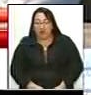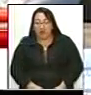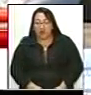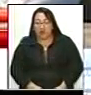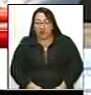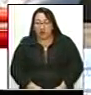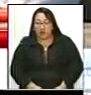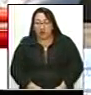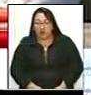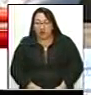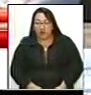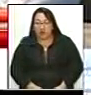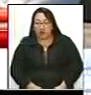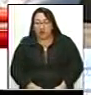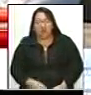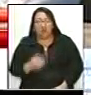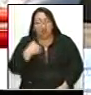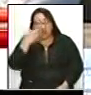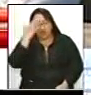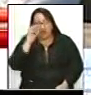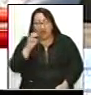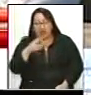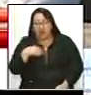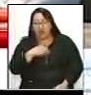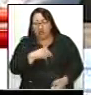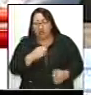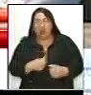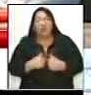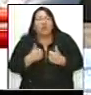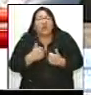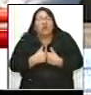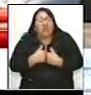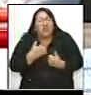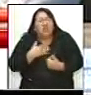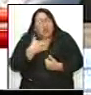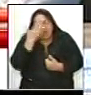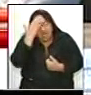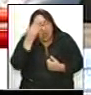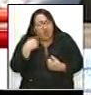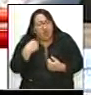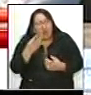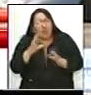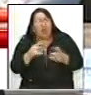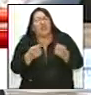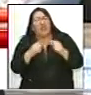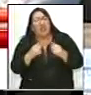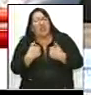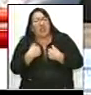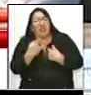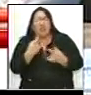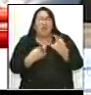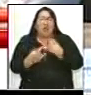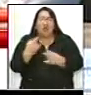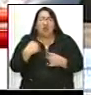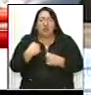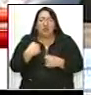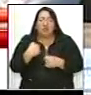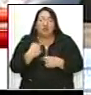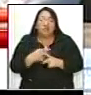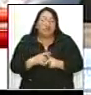Entonces, yo sé, dice, lo hemos vivido en carne propia, cómo nos han maltratado.